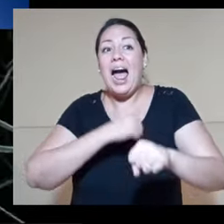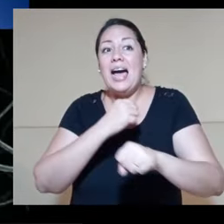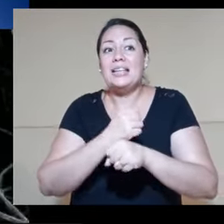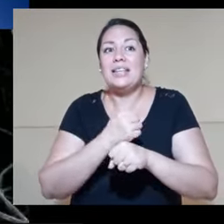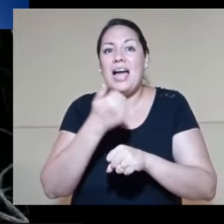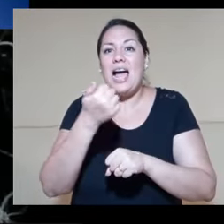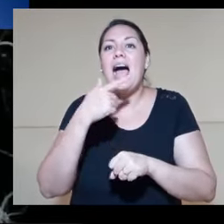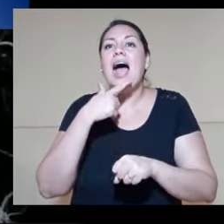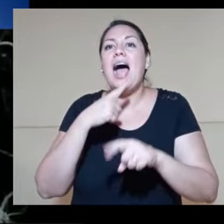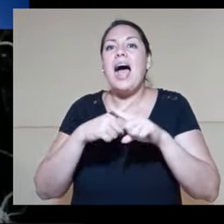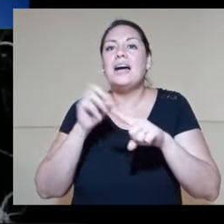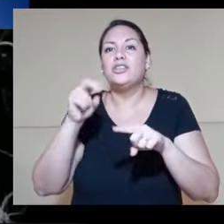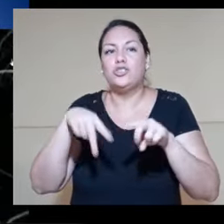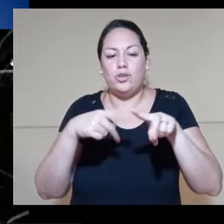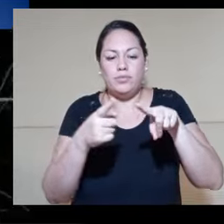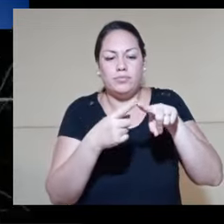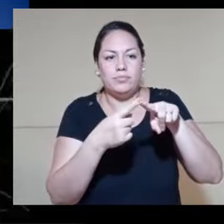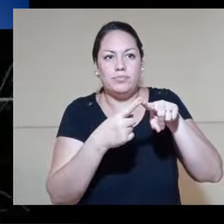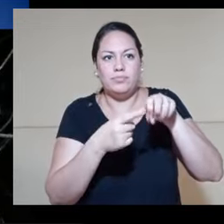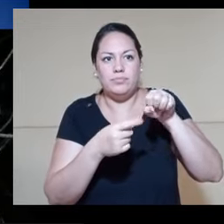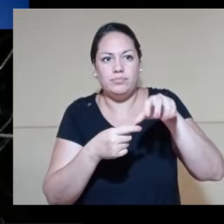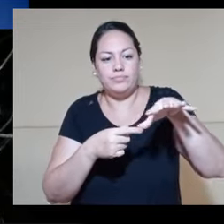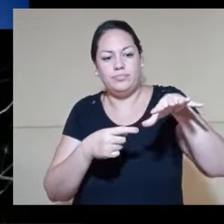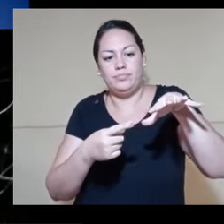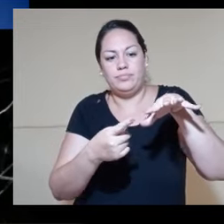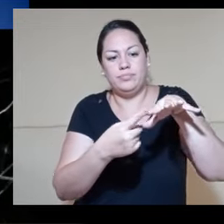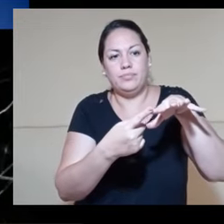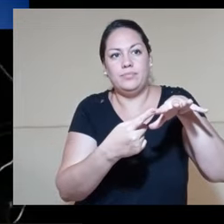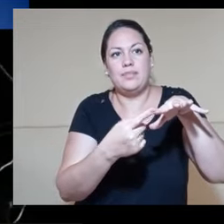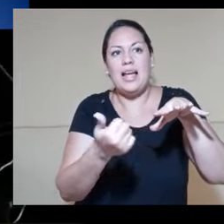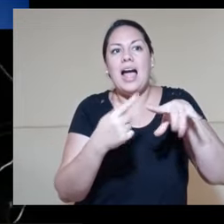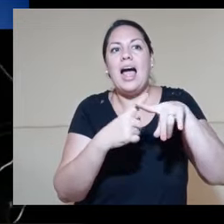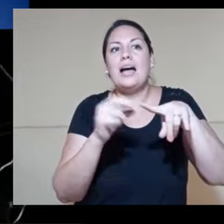llegar al axón, a la parte final.